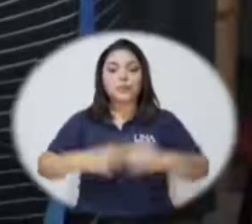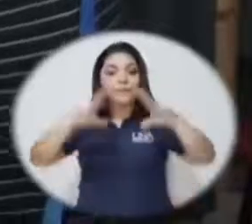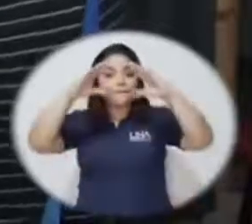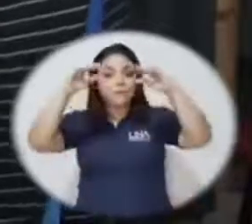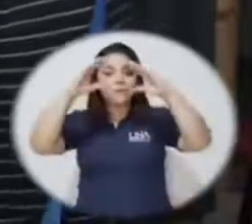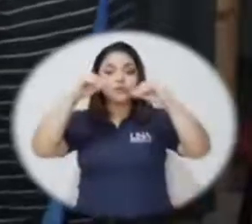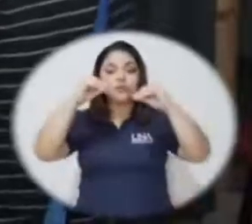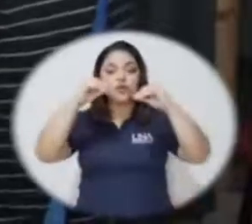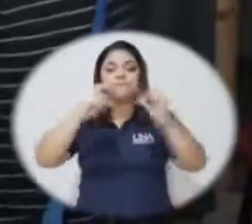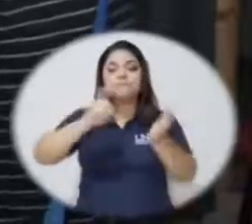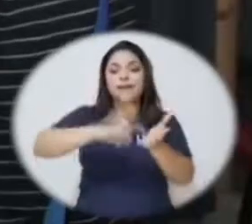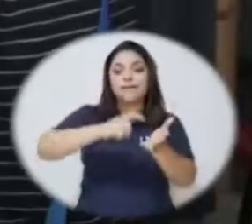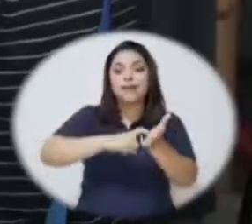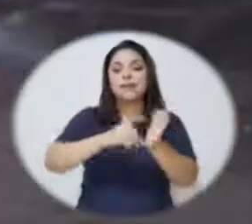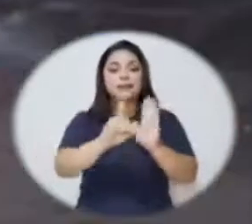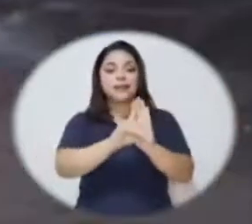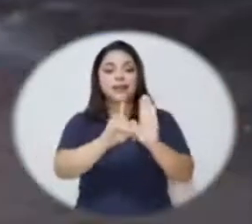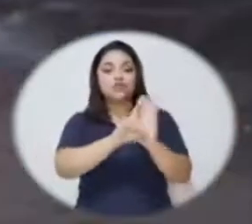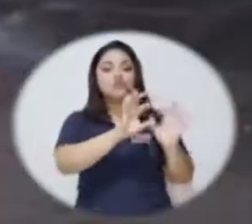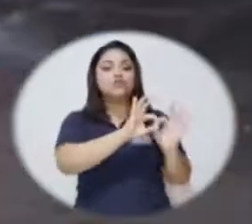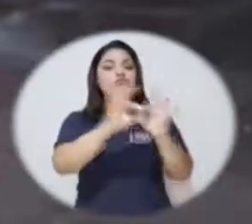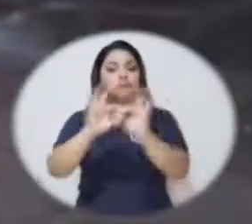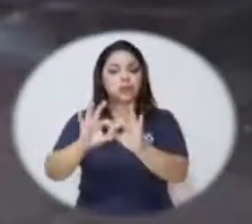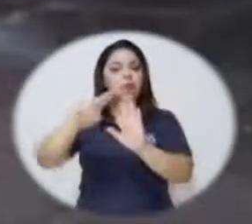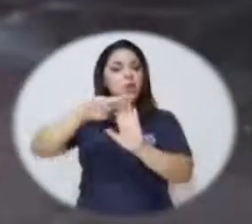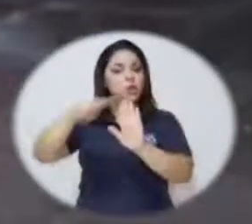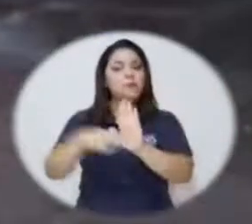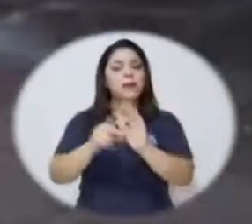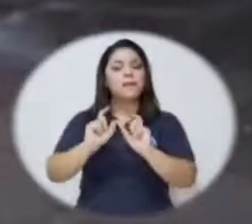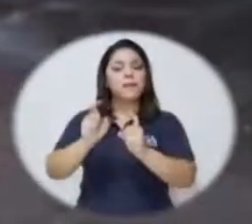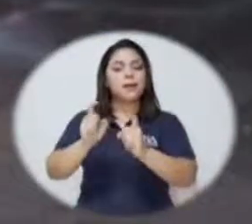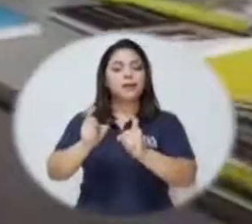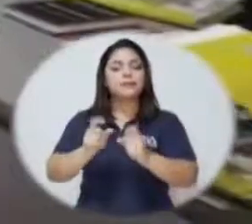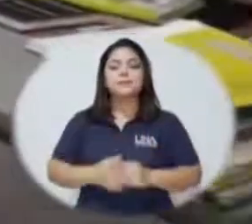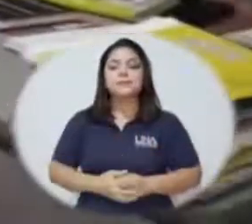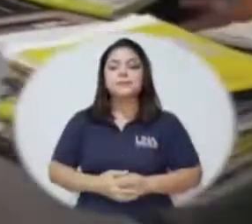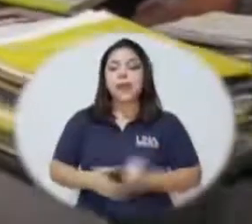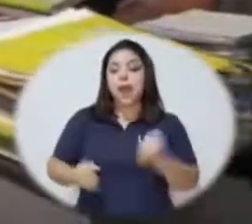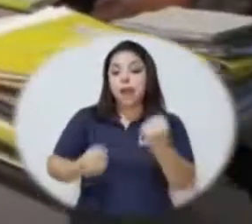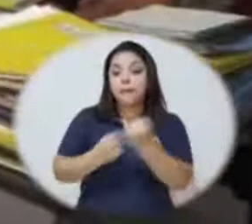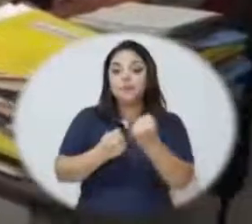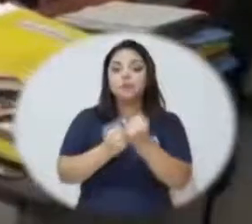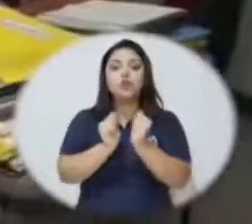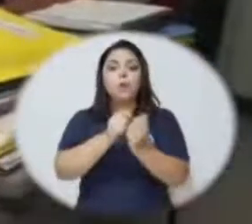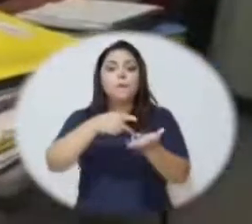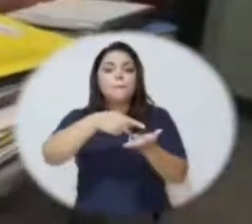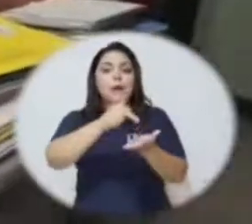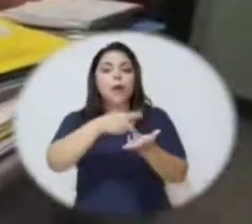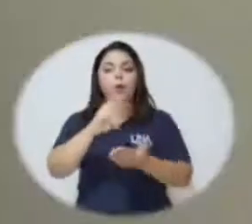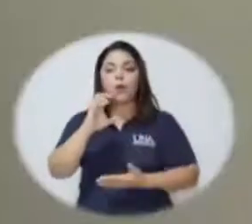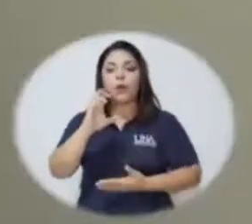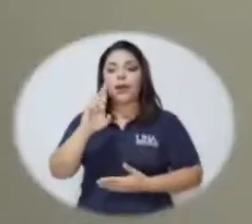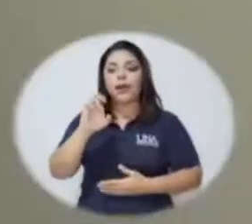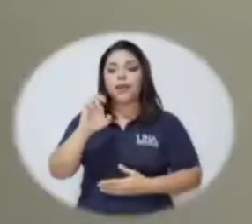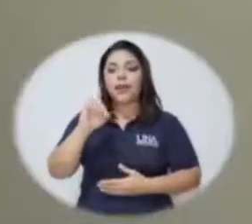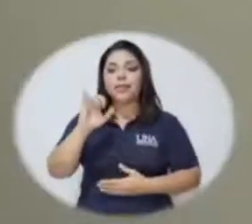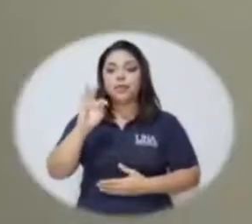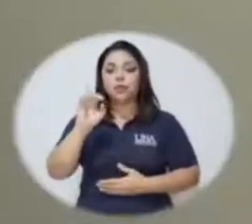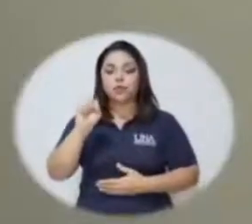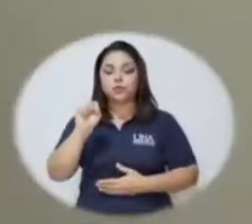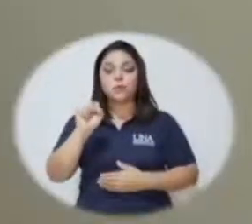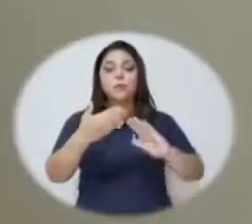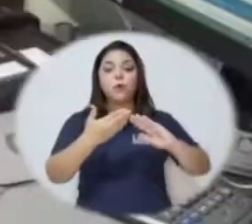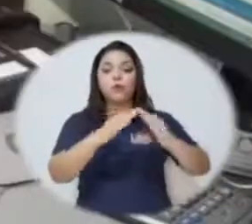sobre deberes y derechos asociados a la normativa del sistema de becas y apoyo con el pago de créditos a población